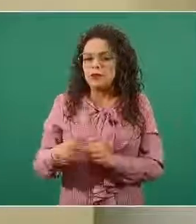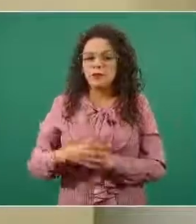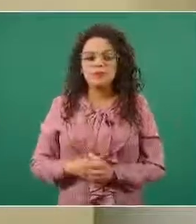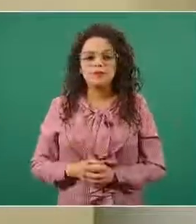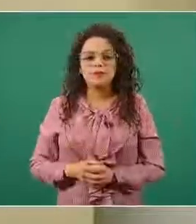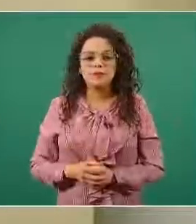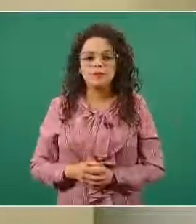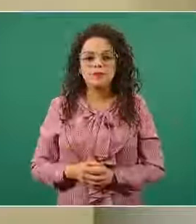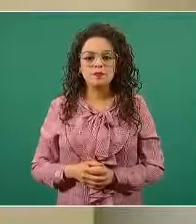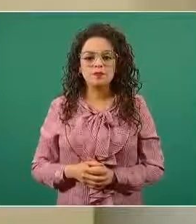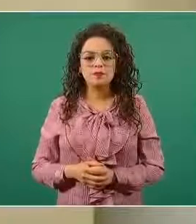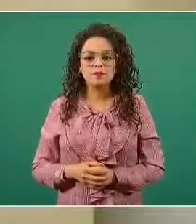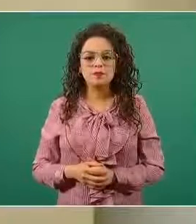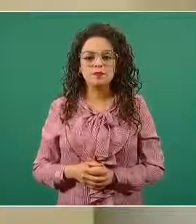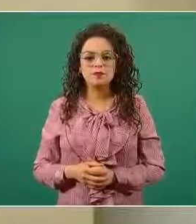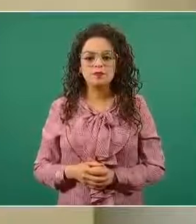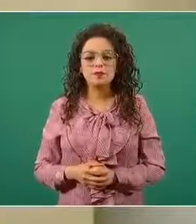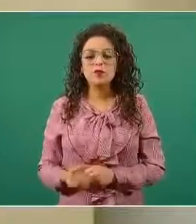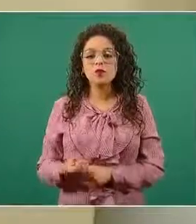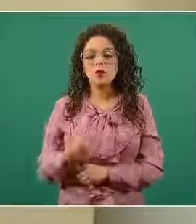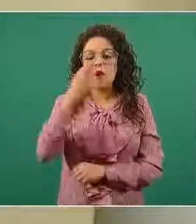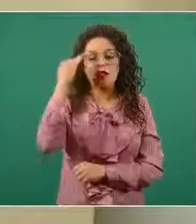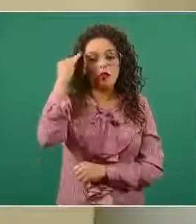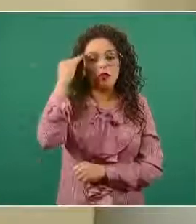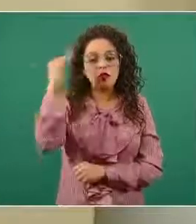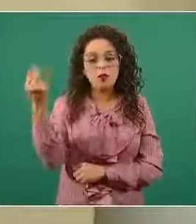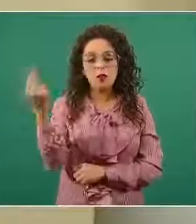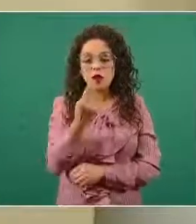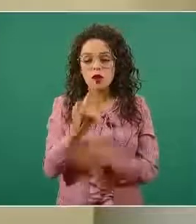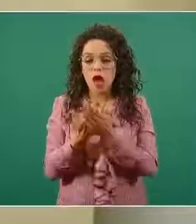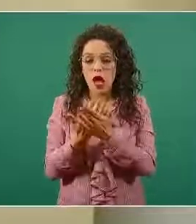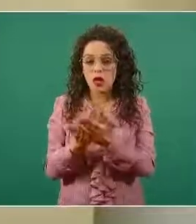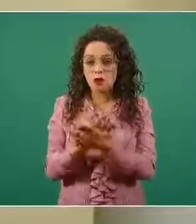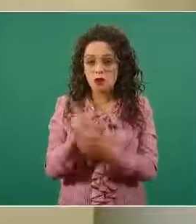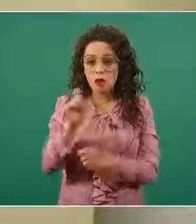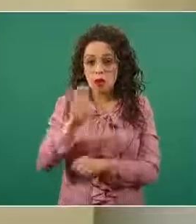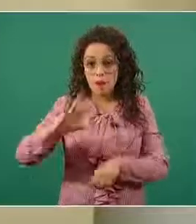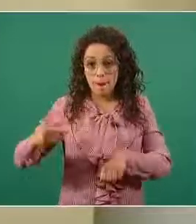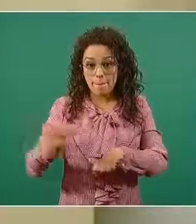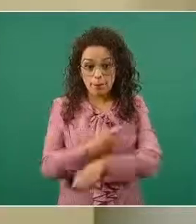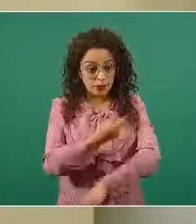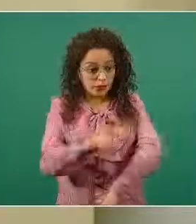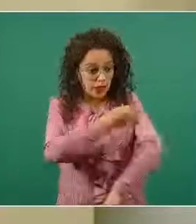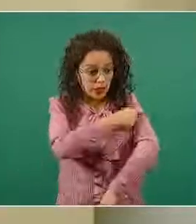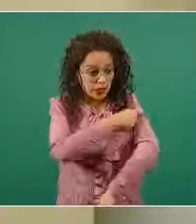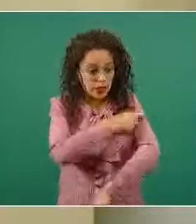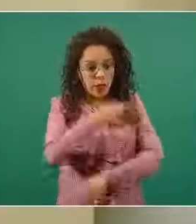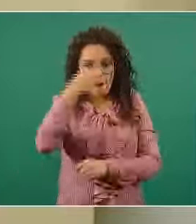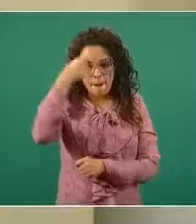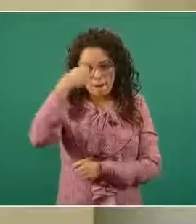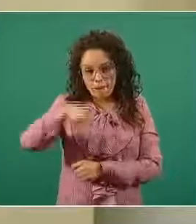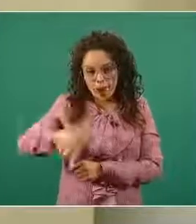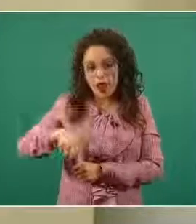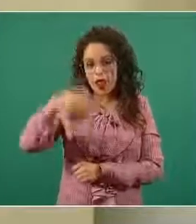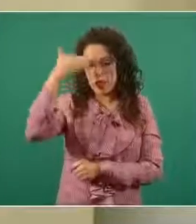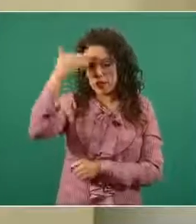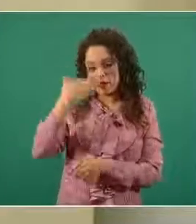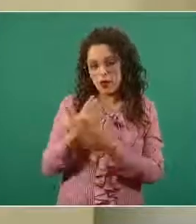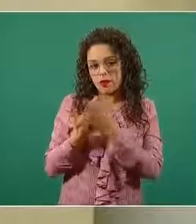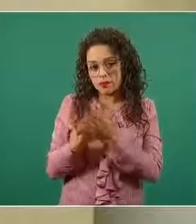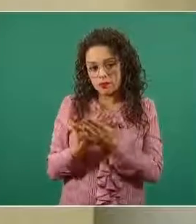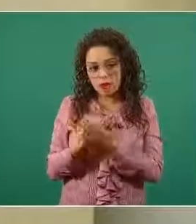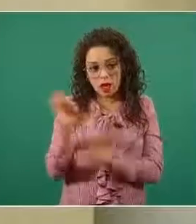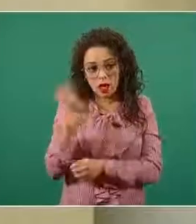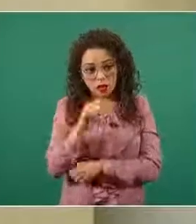cuenta que podría ser un ESAVI? ¿Cuánto tiempo tiene que dejar pasar después de aplicar la vacuna para poder tomarlo en cuenta como un